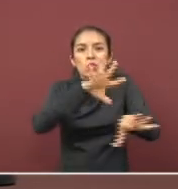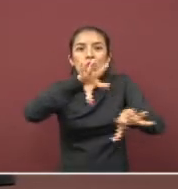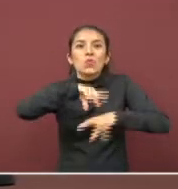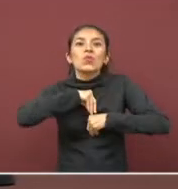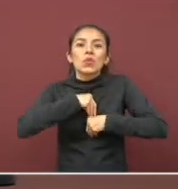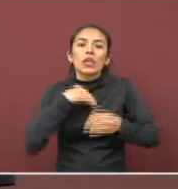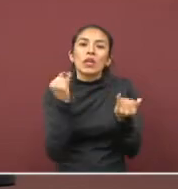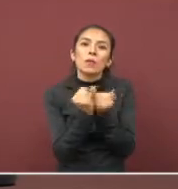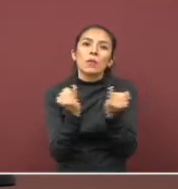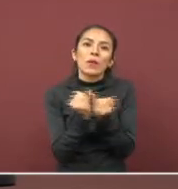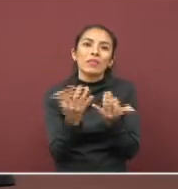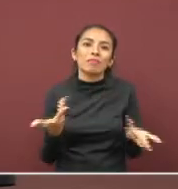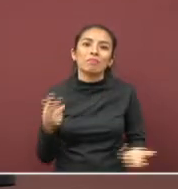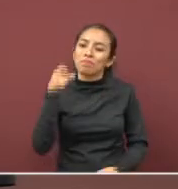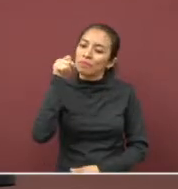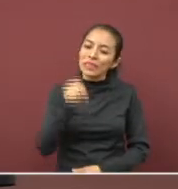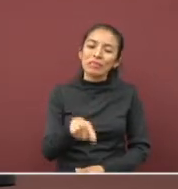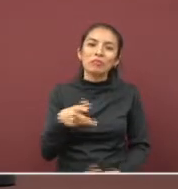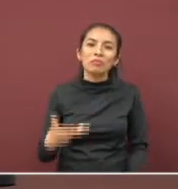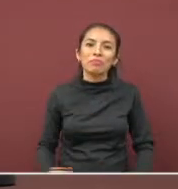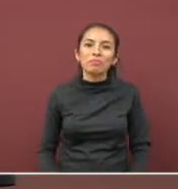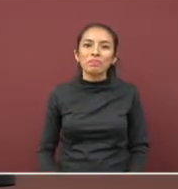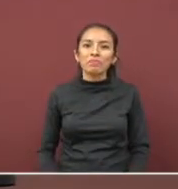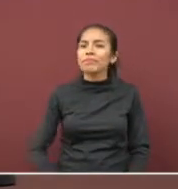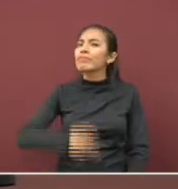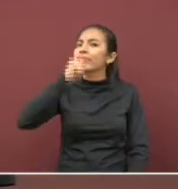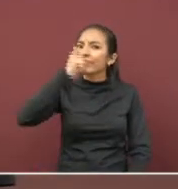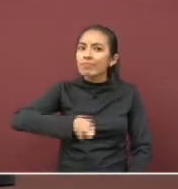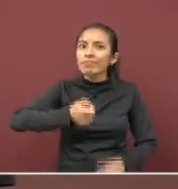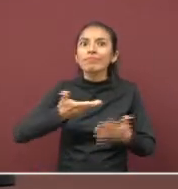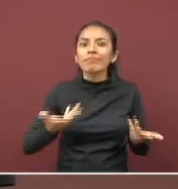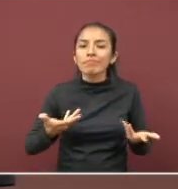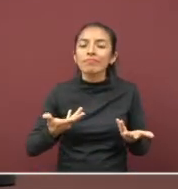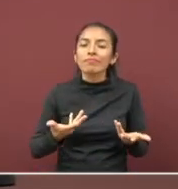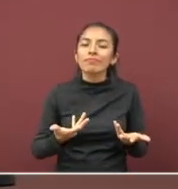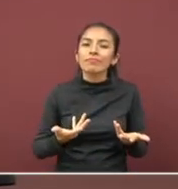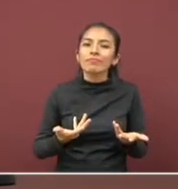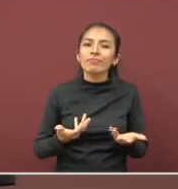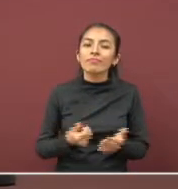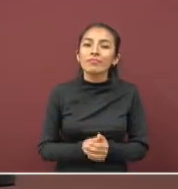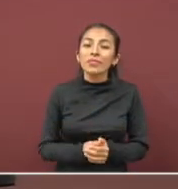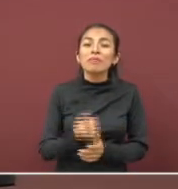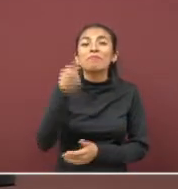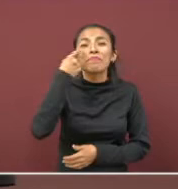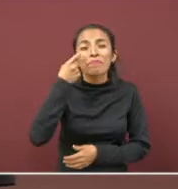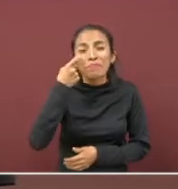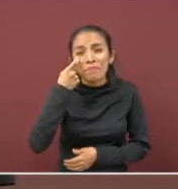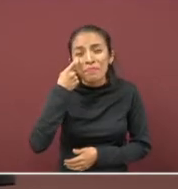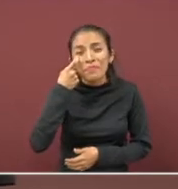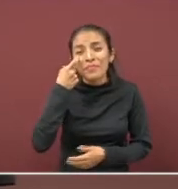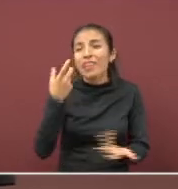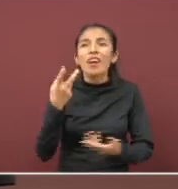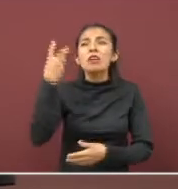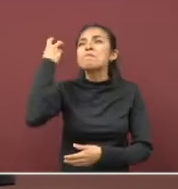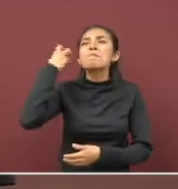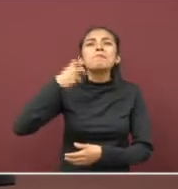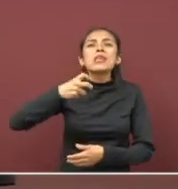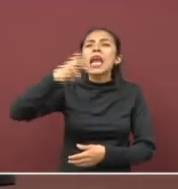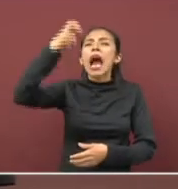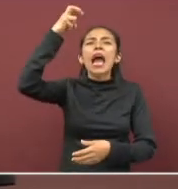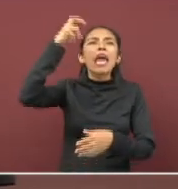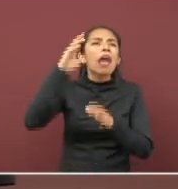que les quiero decir con esto miren familia veracruzana con un viaje que pareciera ser